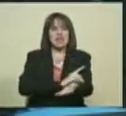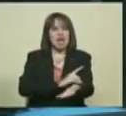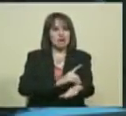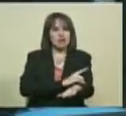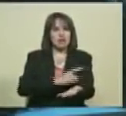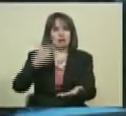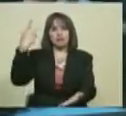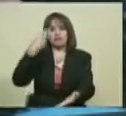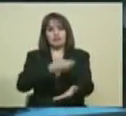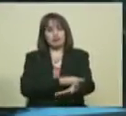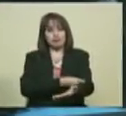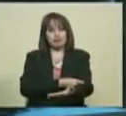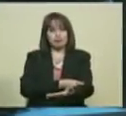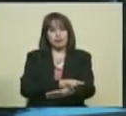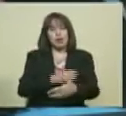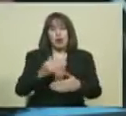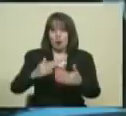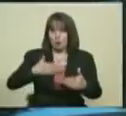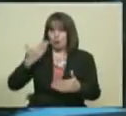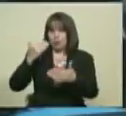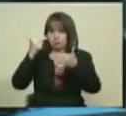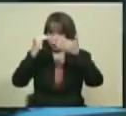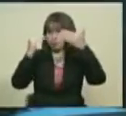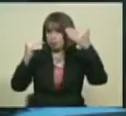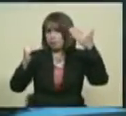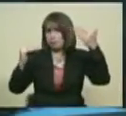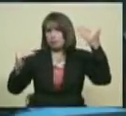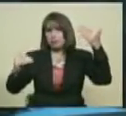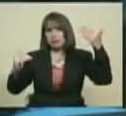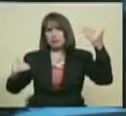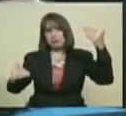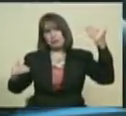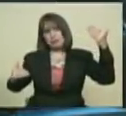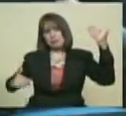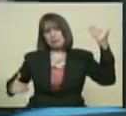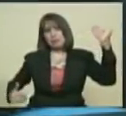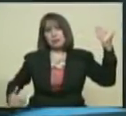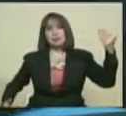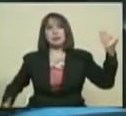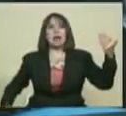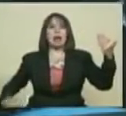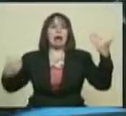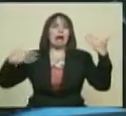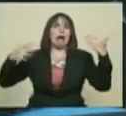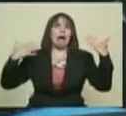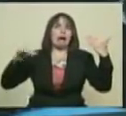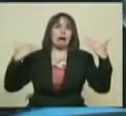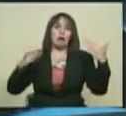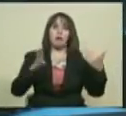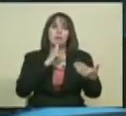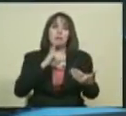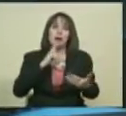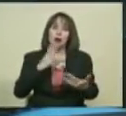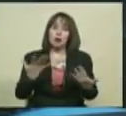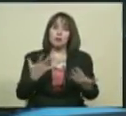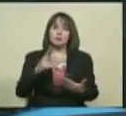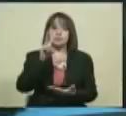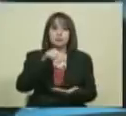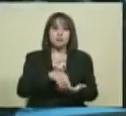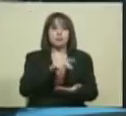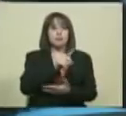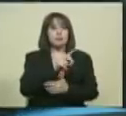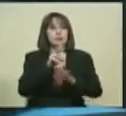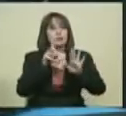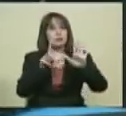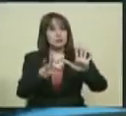pacientes registrados. ¿Puedo seguir? ¿No? 2017 también tenemos banco, 2017 en